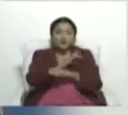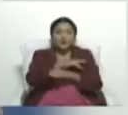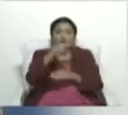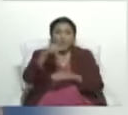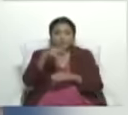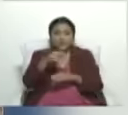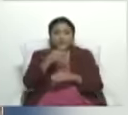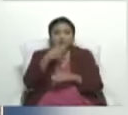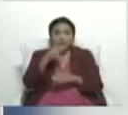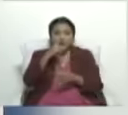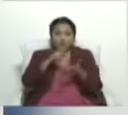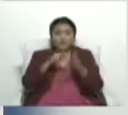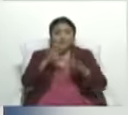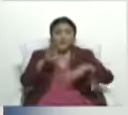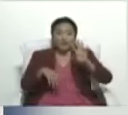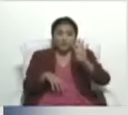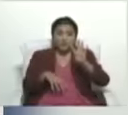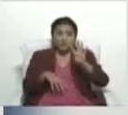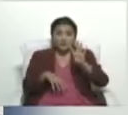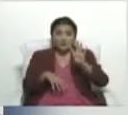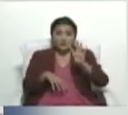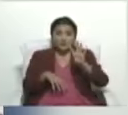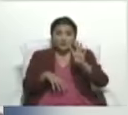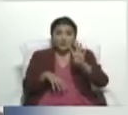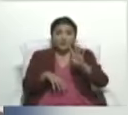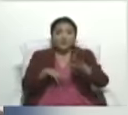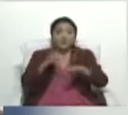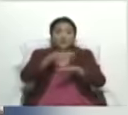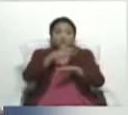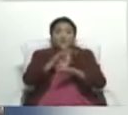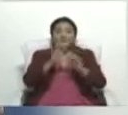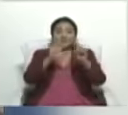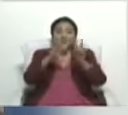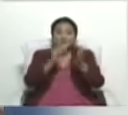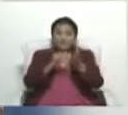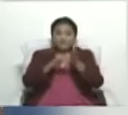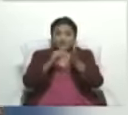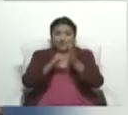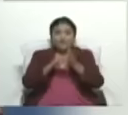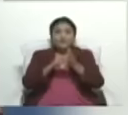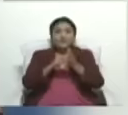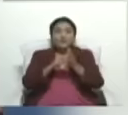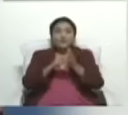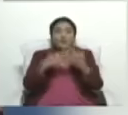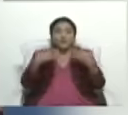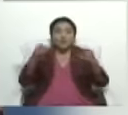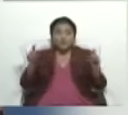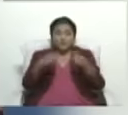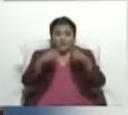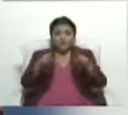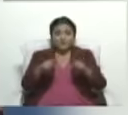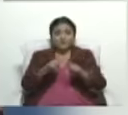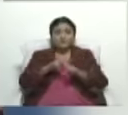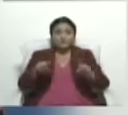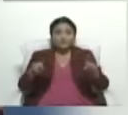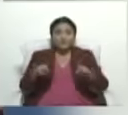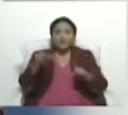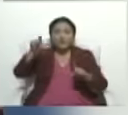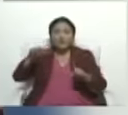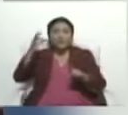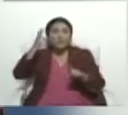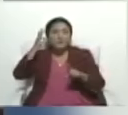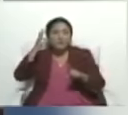y diciembre del año 2014, de la cual fueron 6 presentaciones, de la cual quedó en una situación muy inconforme y